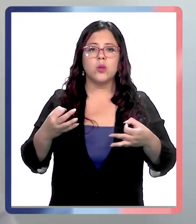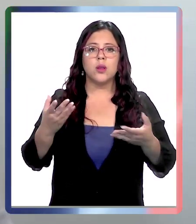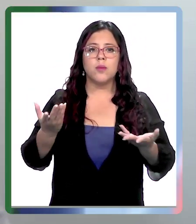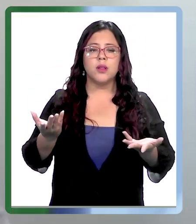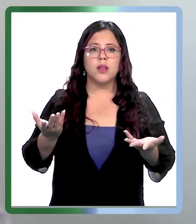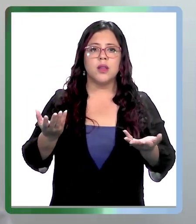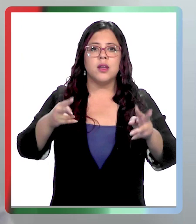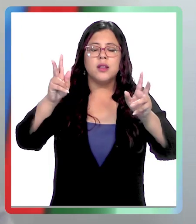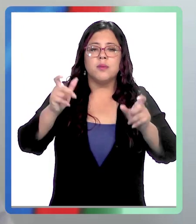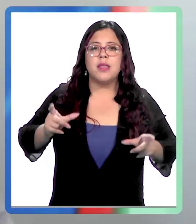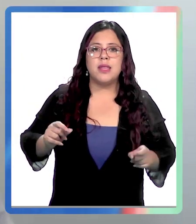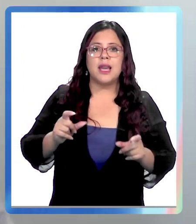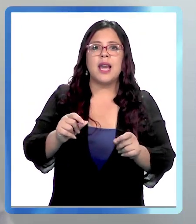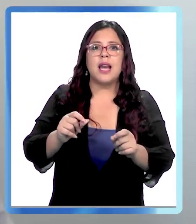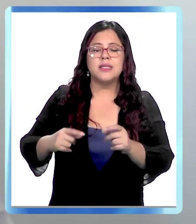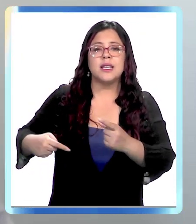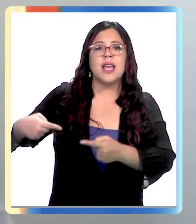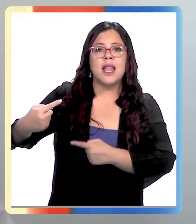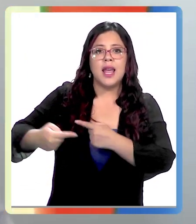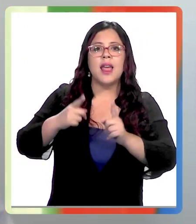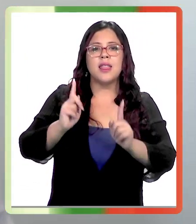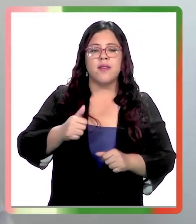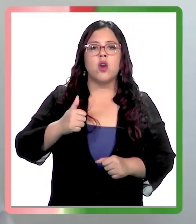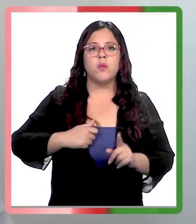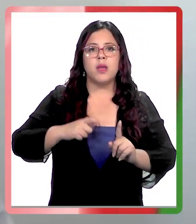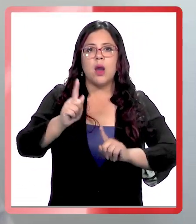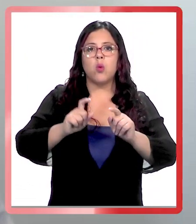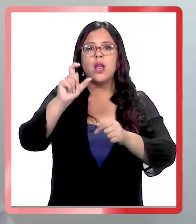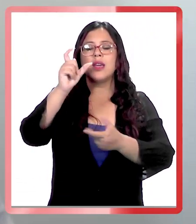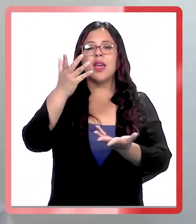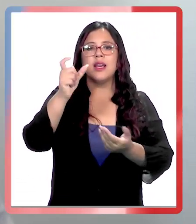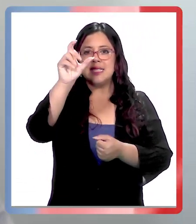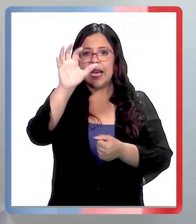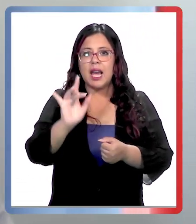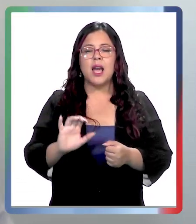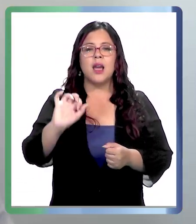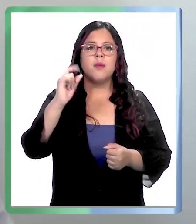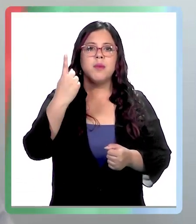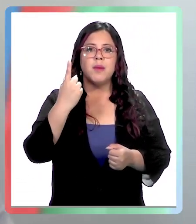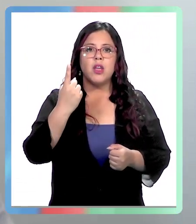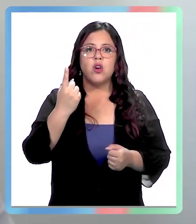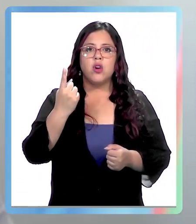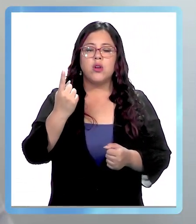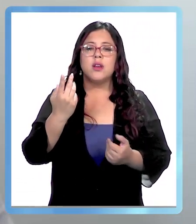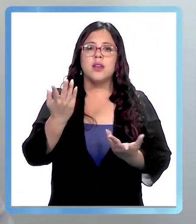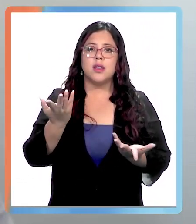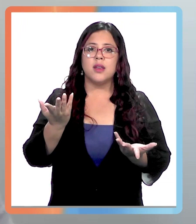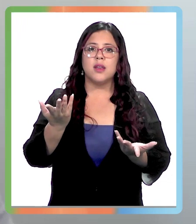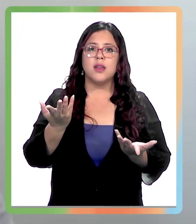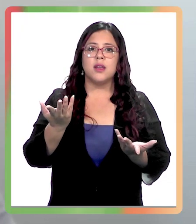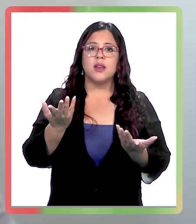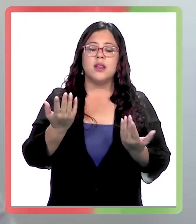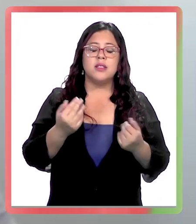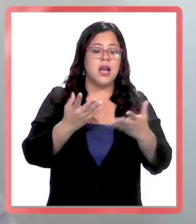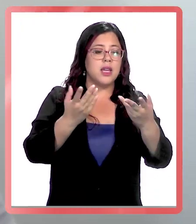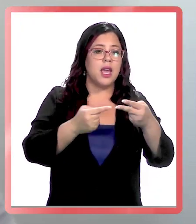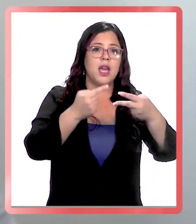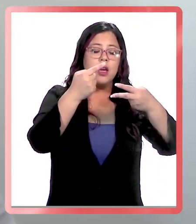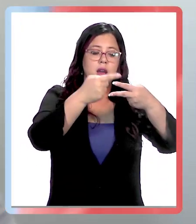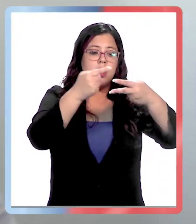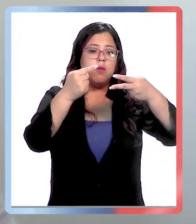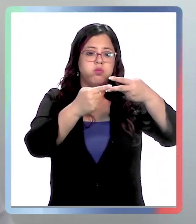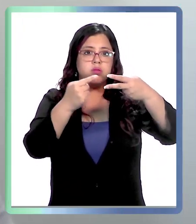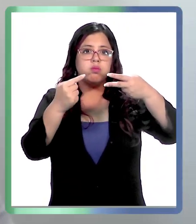hereditario. Y un 5% lo vemos como tumores hereditarios. Es importante lo que usted señala,